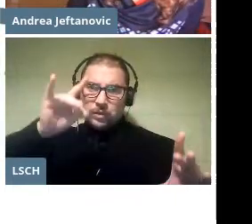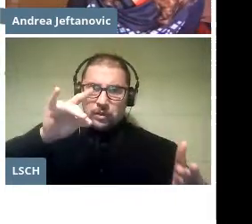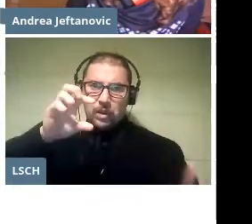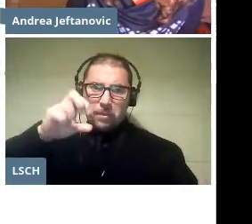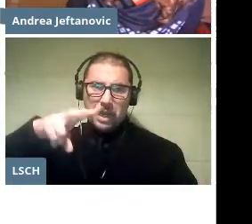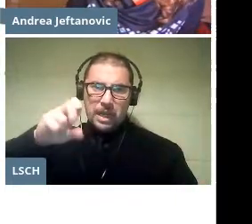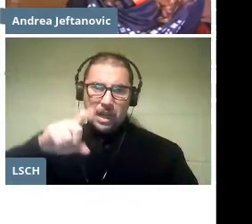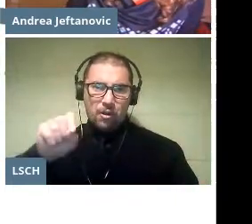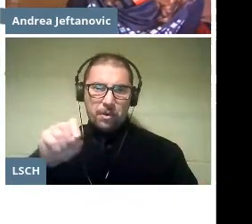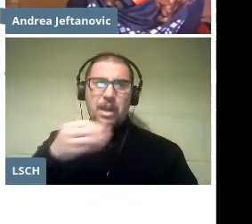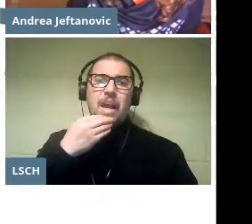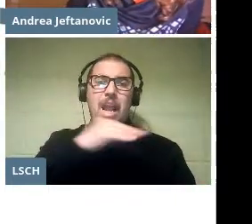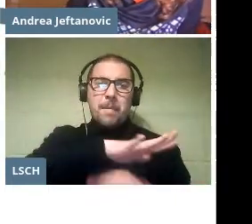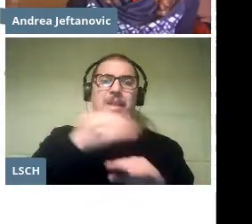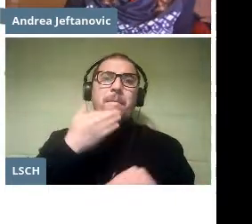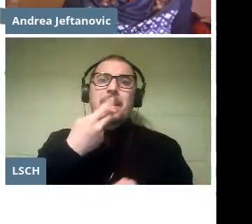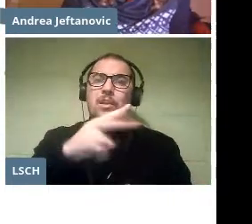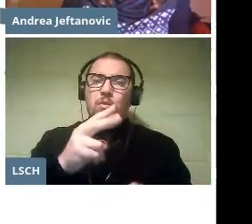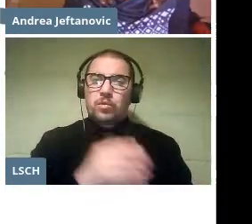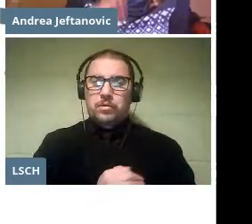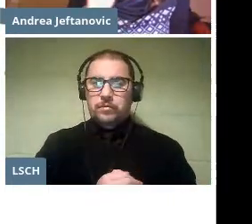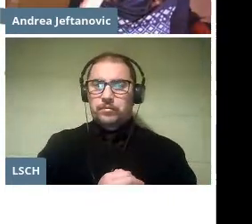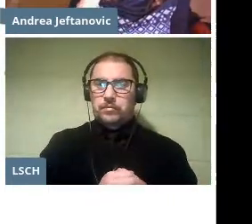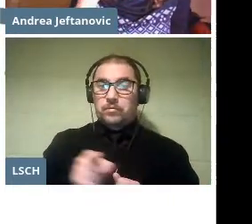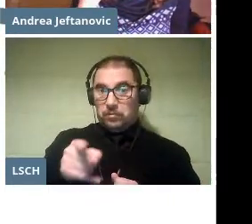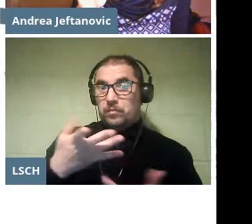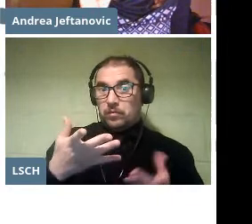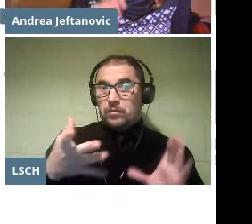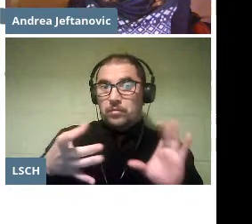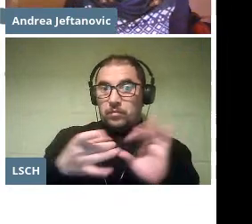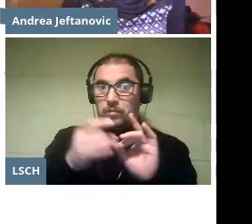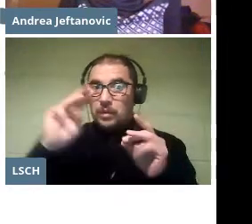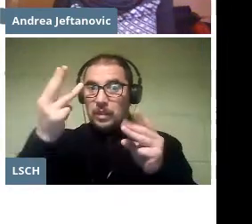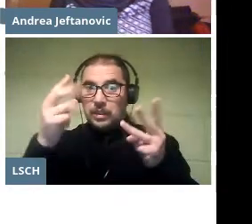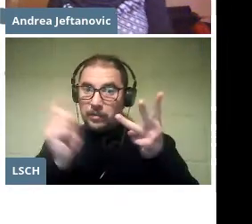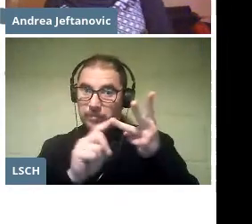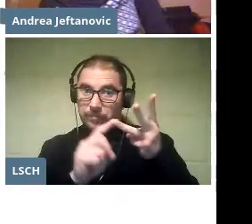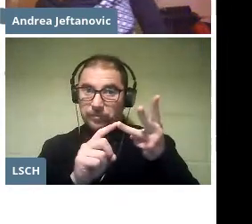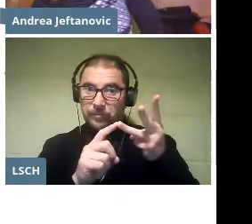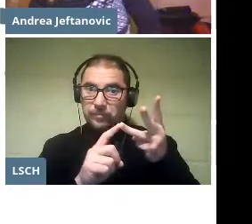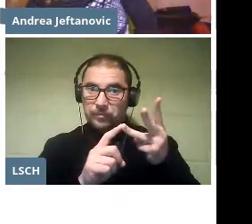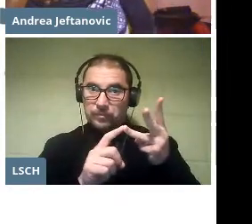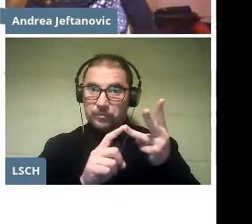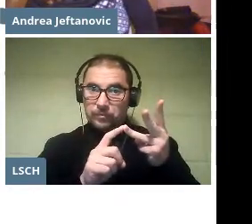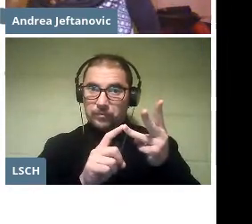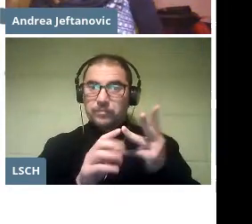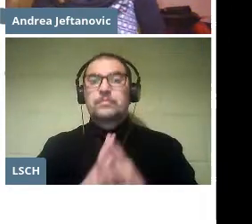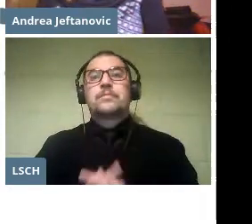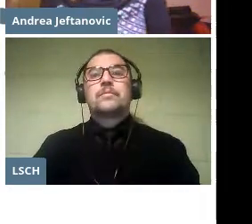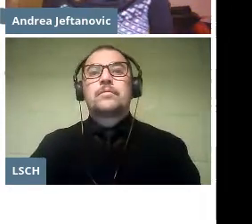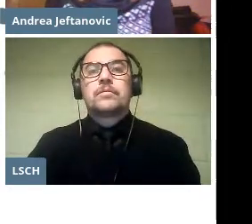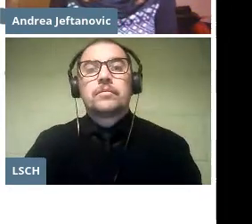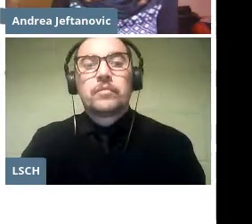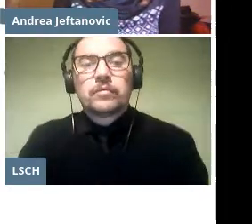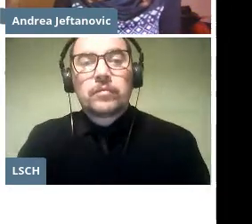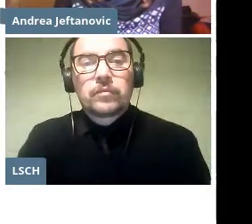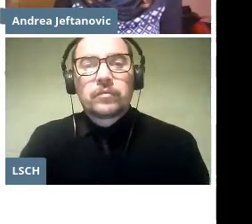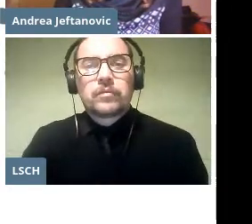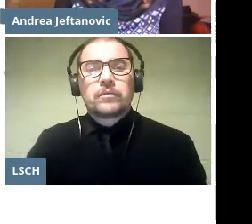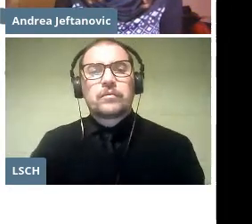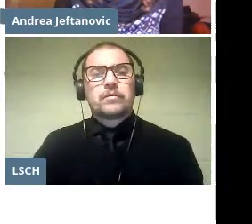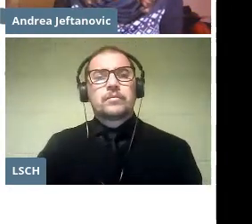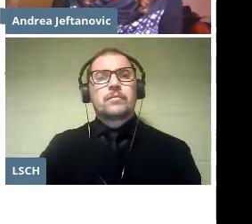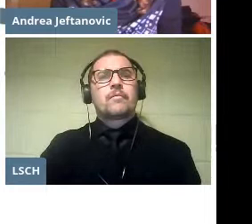mar también es tuyo. Y esto para hilar la tercera parte de esta intervención.